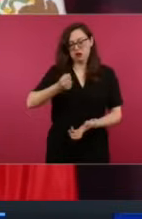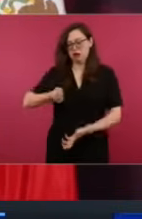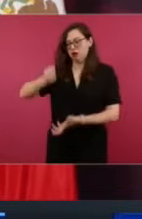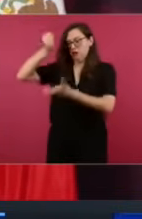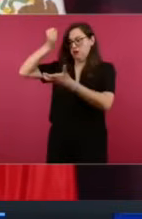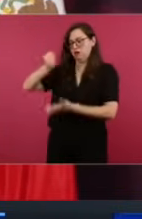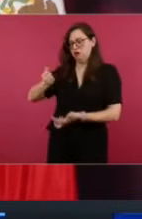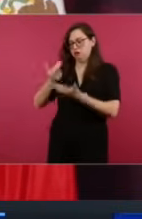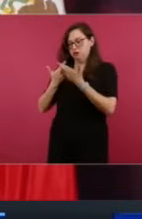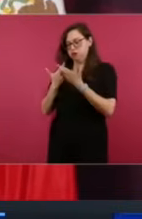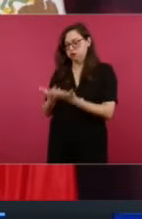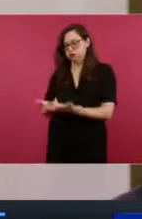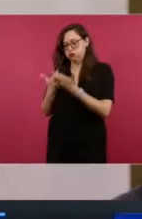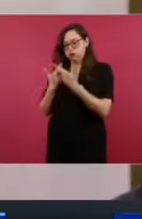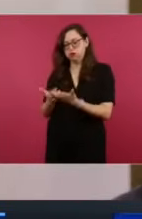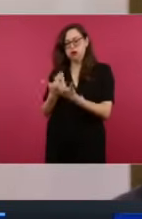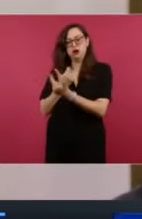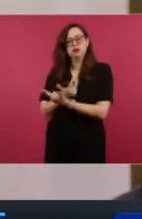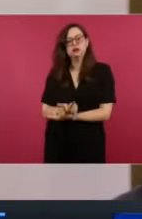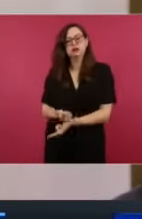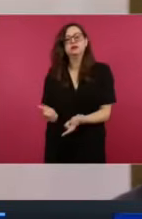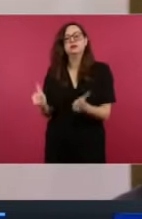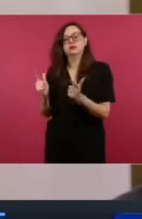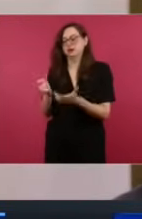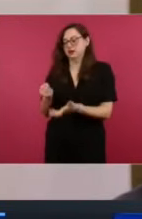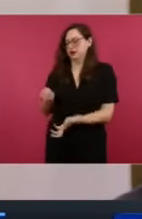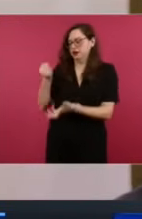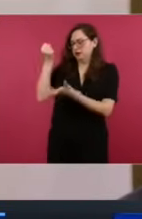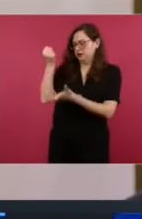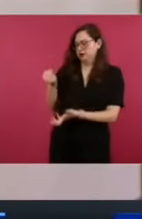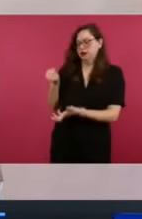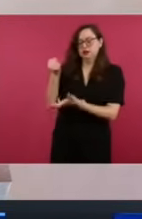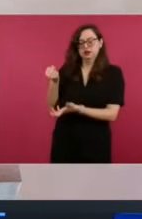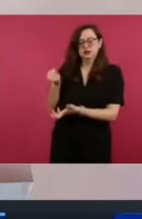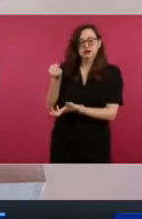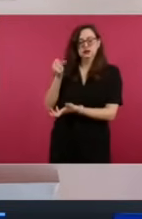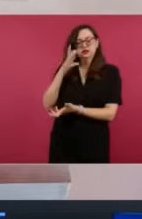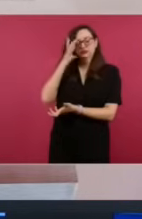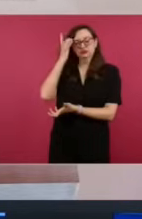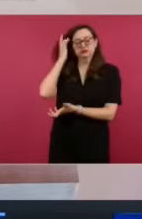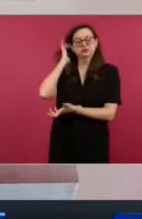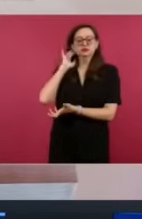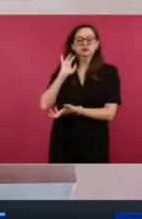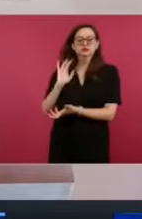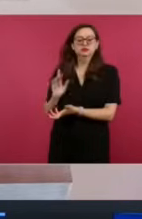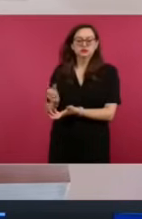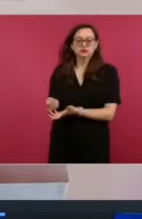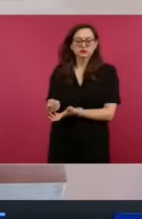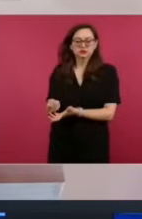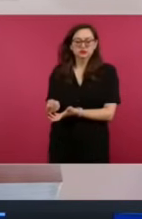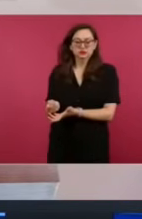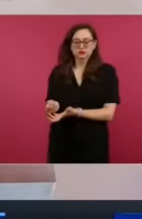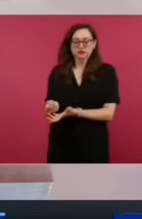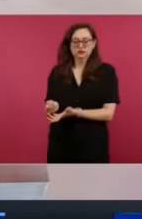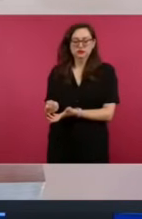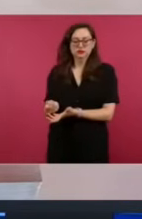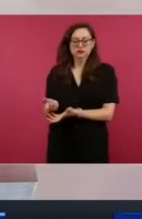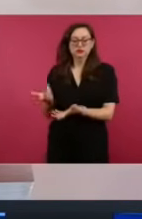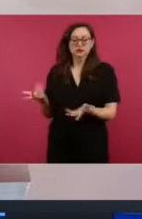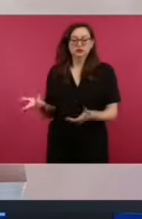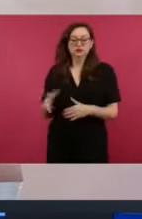homicidios han sucedido ahora y no, los estados no dicen nada, claro. Incluyendo a este promotor de Morena